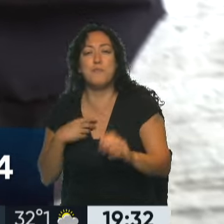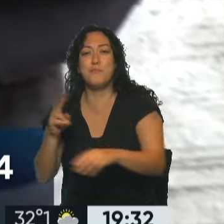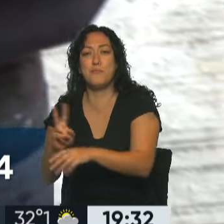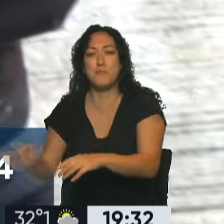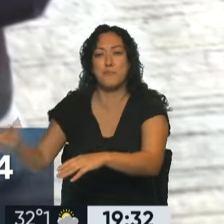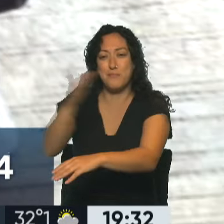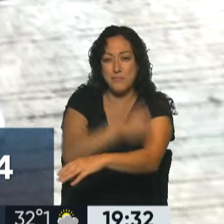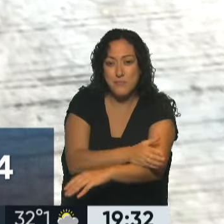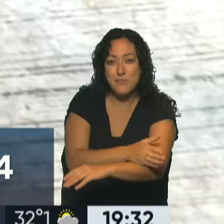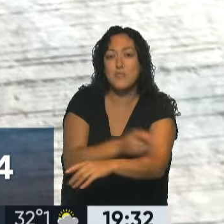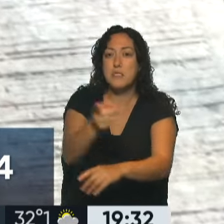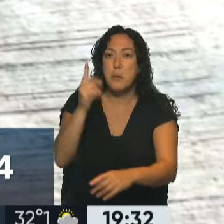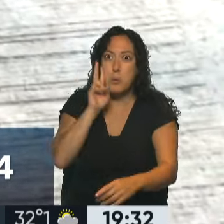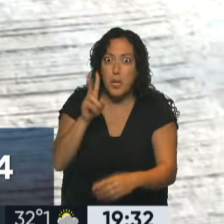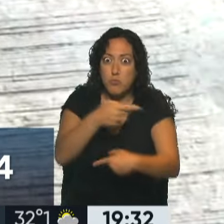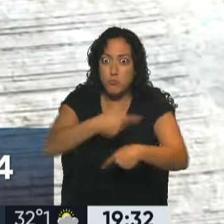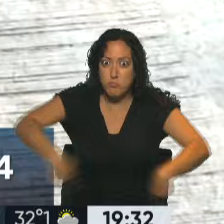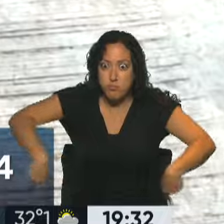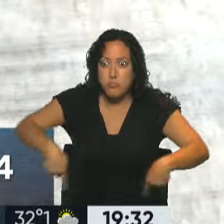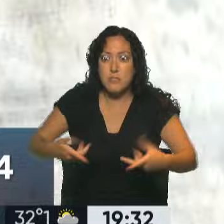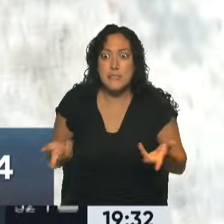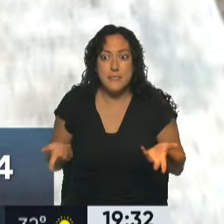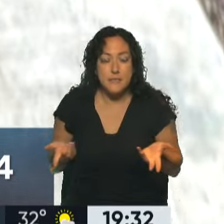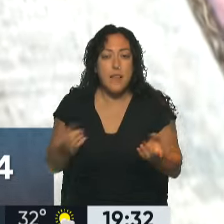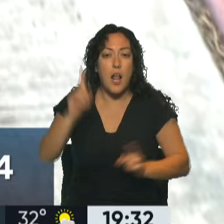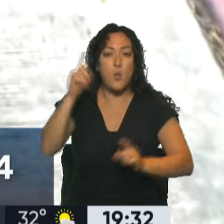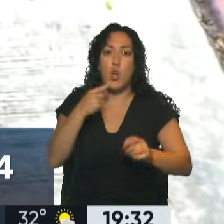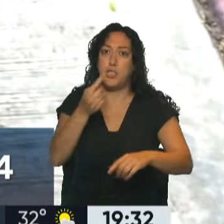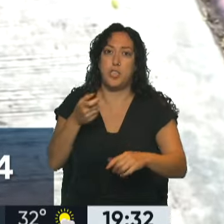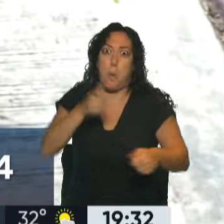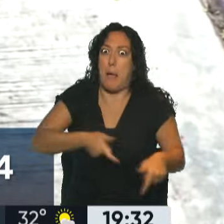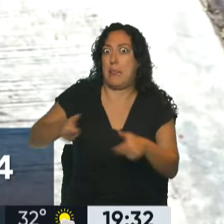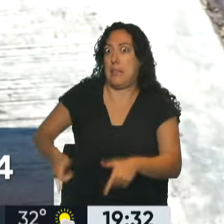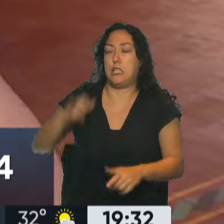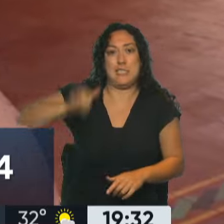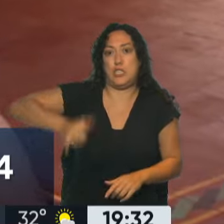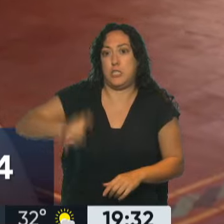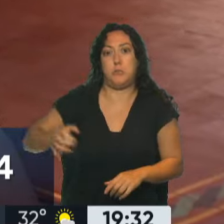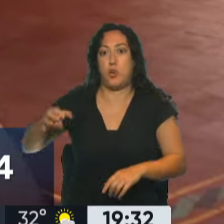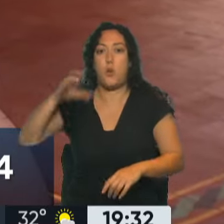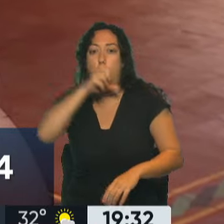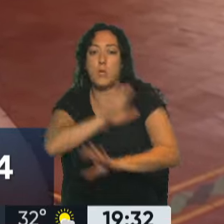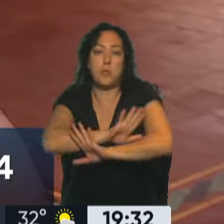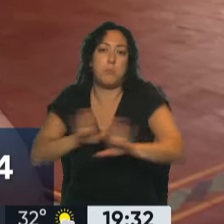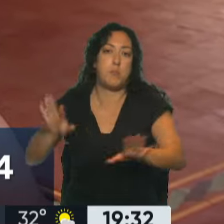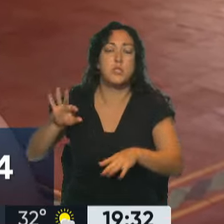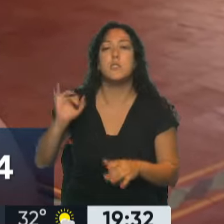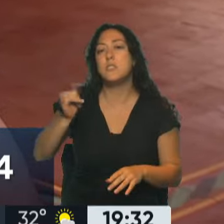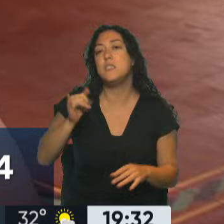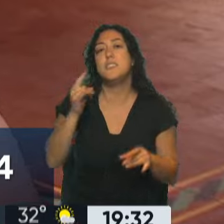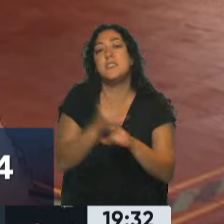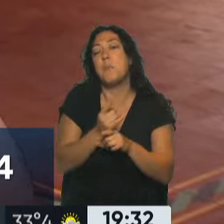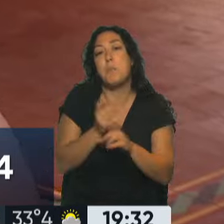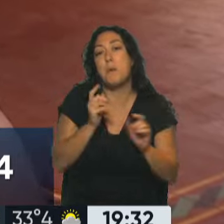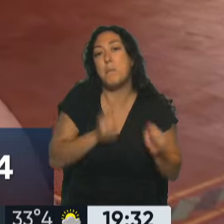que estás toda de corto y hay gente que dice Bueno no toda de largo porque los mosquitos son insoportables sí siempre vengo de pantalón Pero bueno casualmente